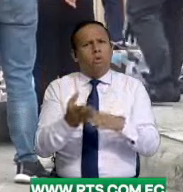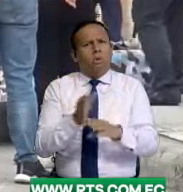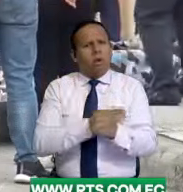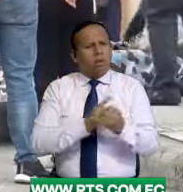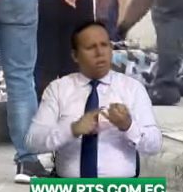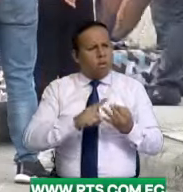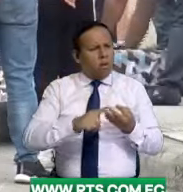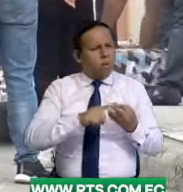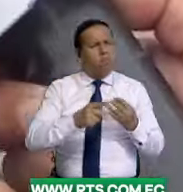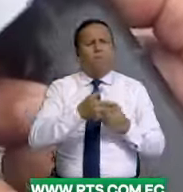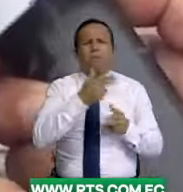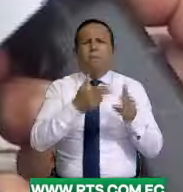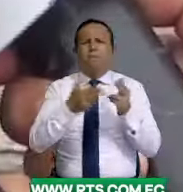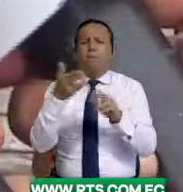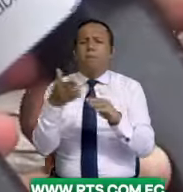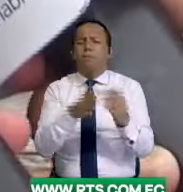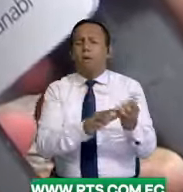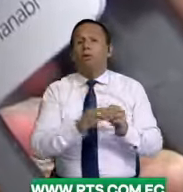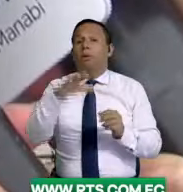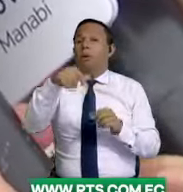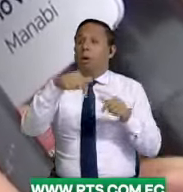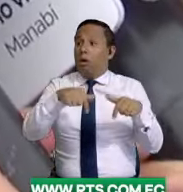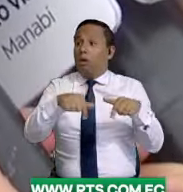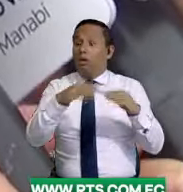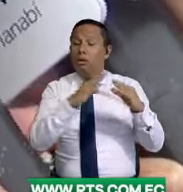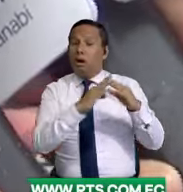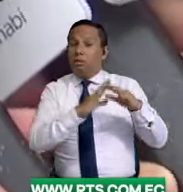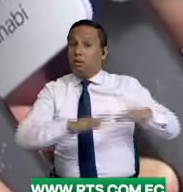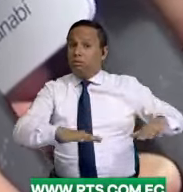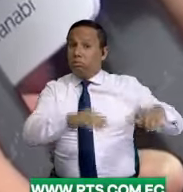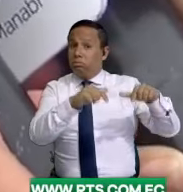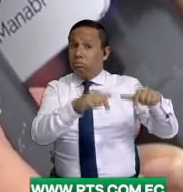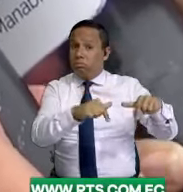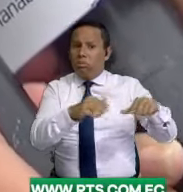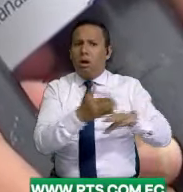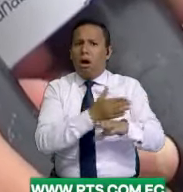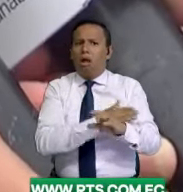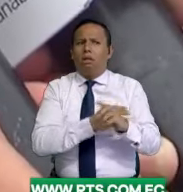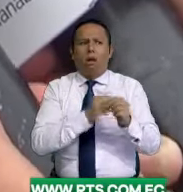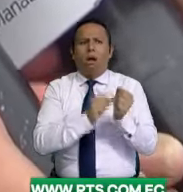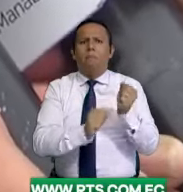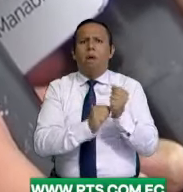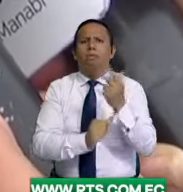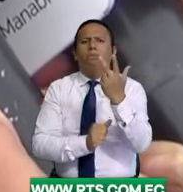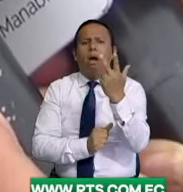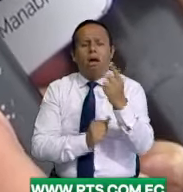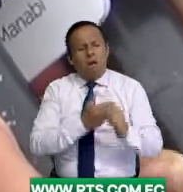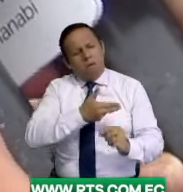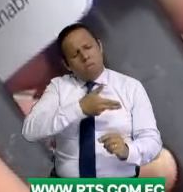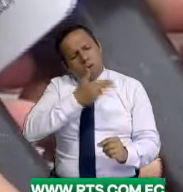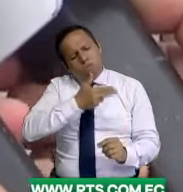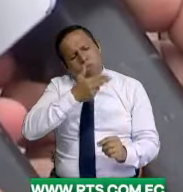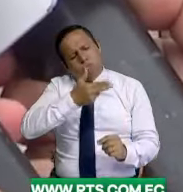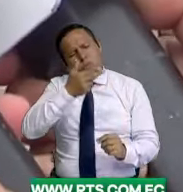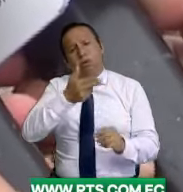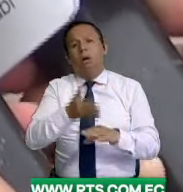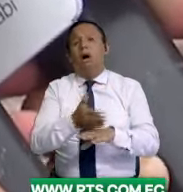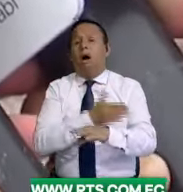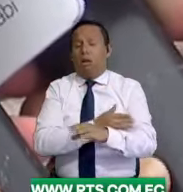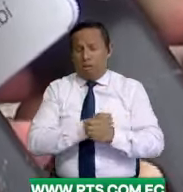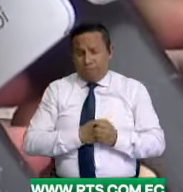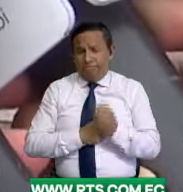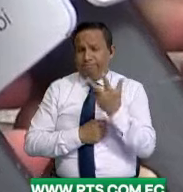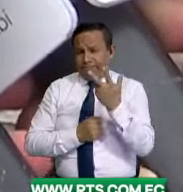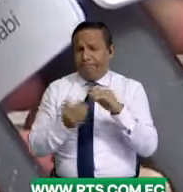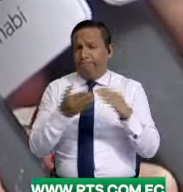muertes violentas. Aquí está acá. Aquí mataron a los tres hermanos, aquí en toda la esquina. Ahorita lo mataron a